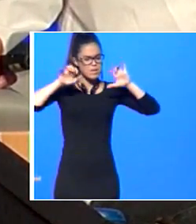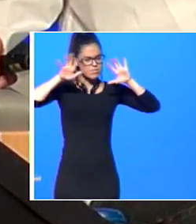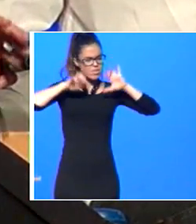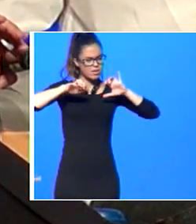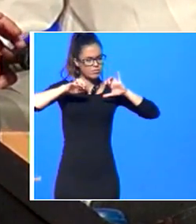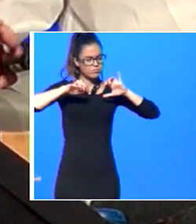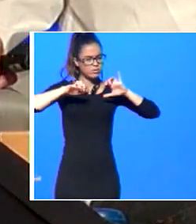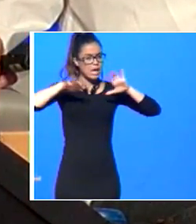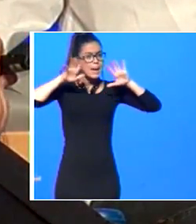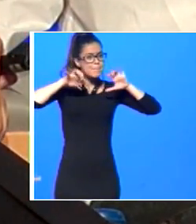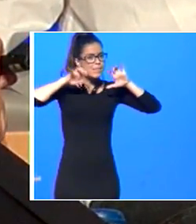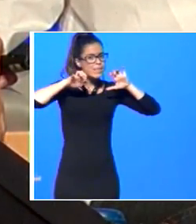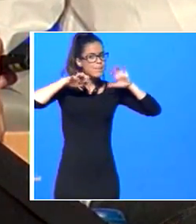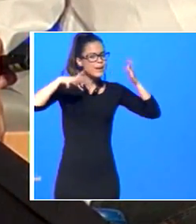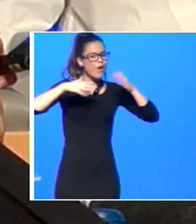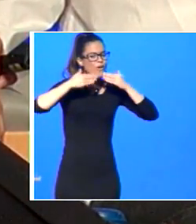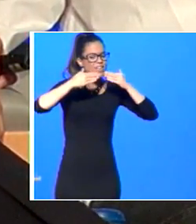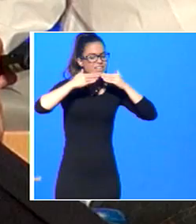prestando un servicio a la comunidad.